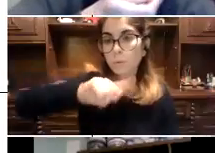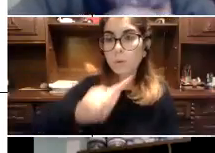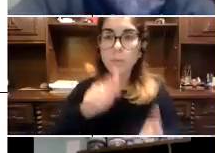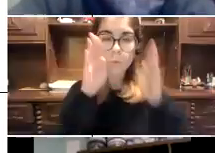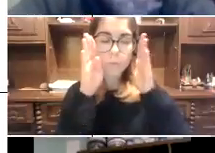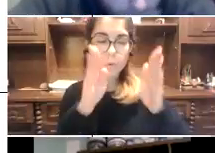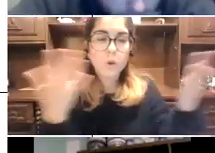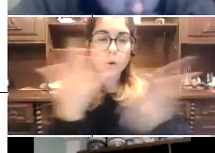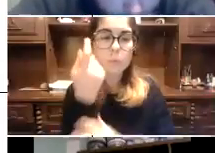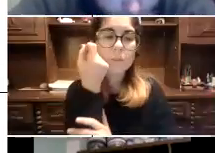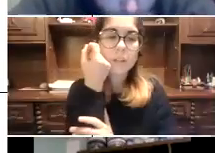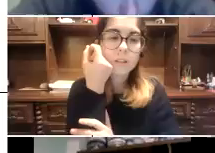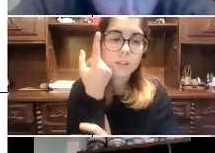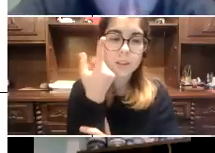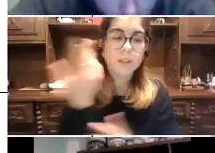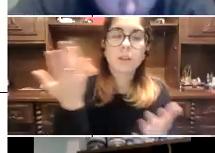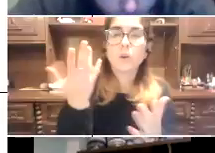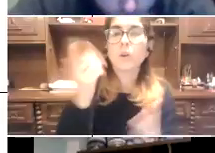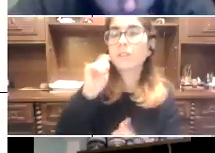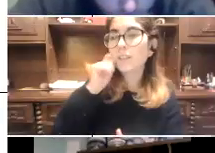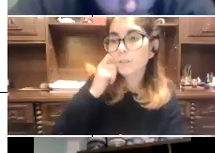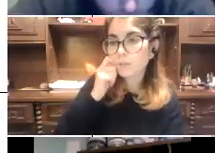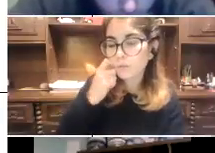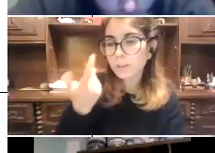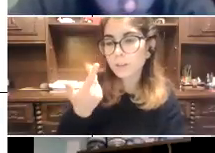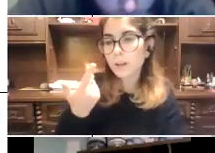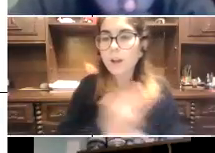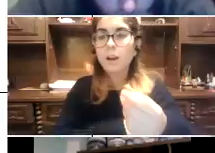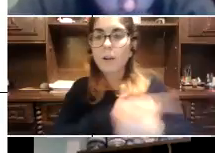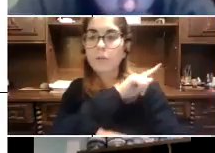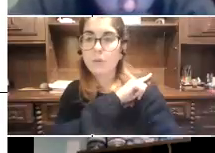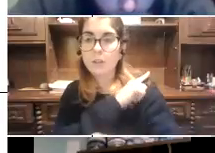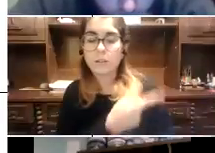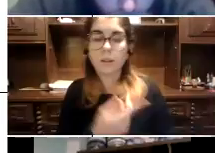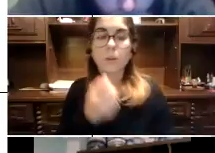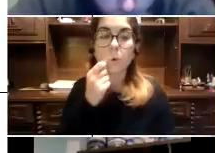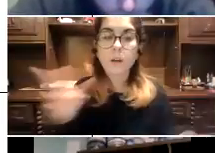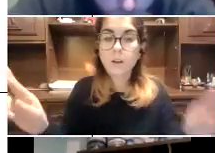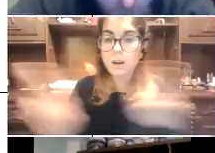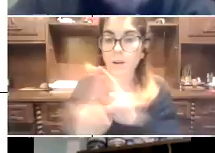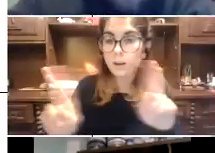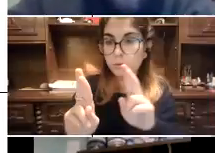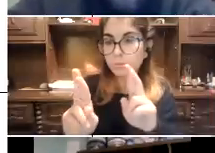cómo se concibe desde el punto de vista físico una fuerza y su relación con el movimiento.